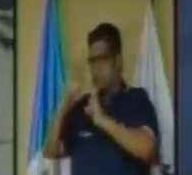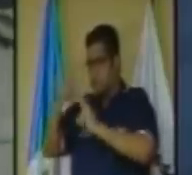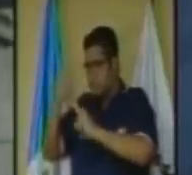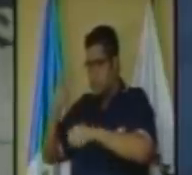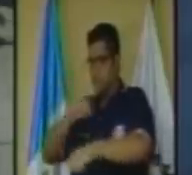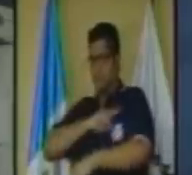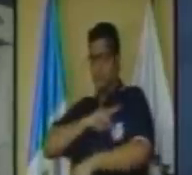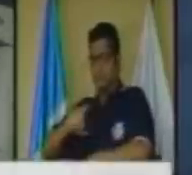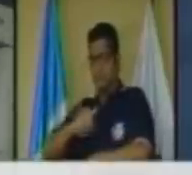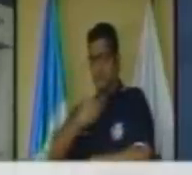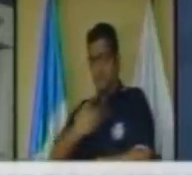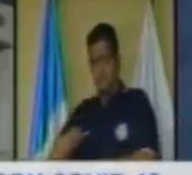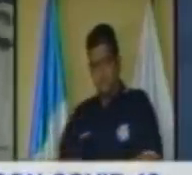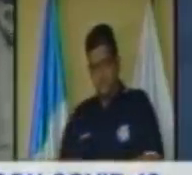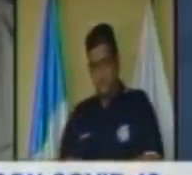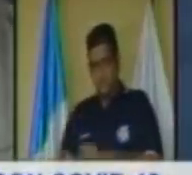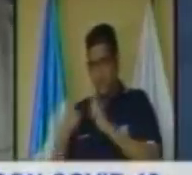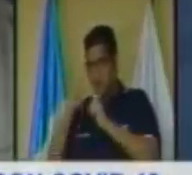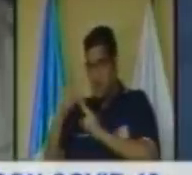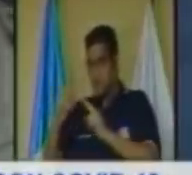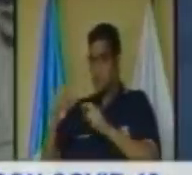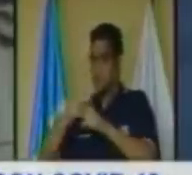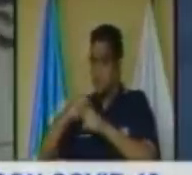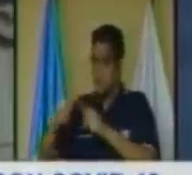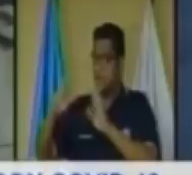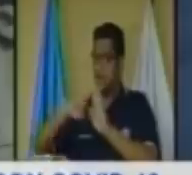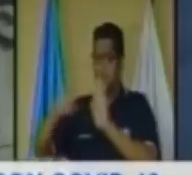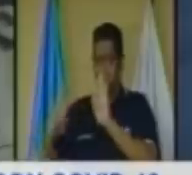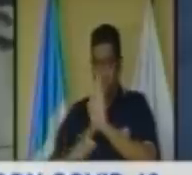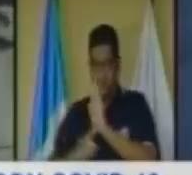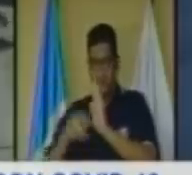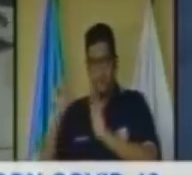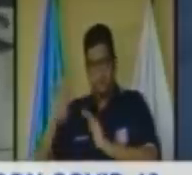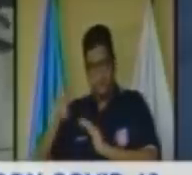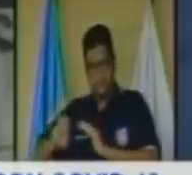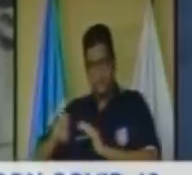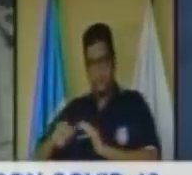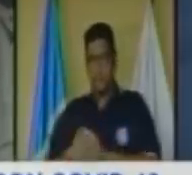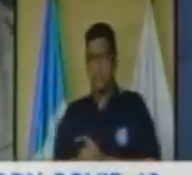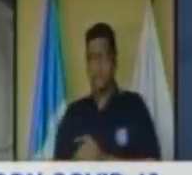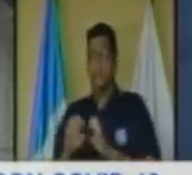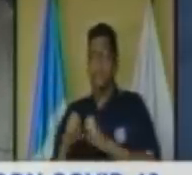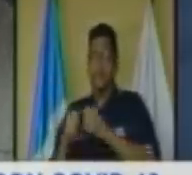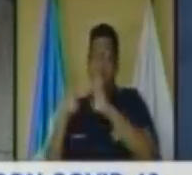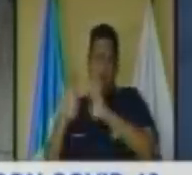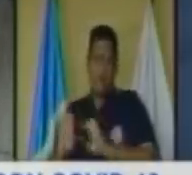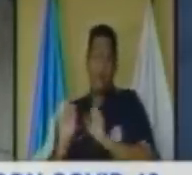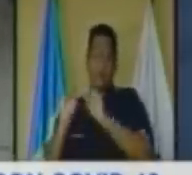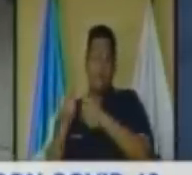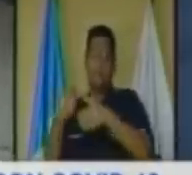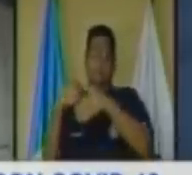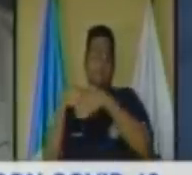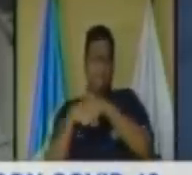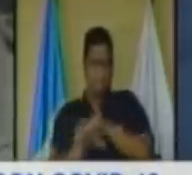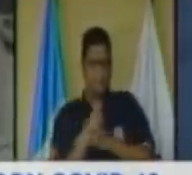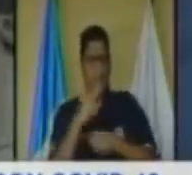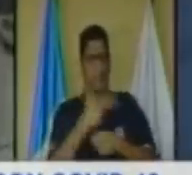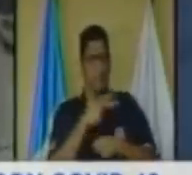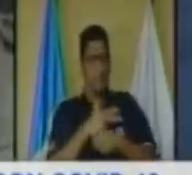de los protocolos respectivos, a manera de que la población pueda ingresar de alguna